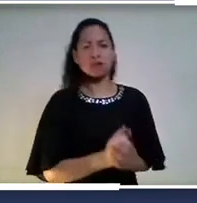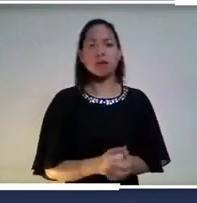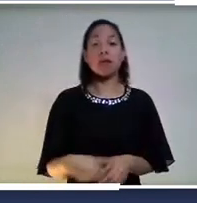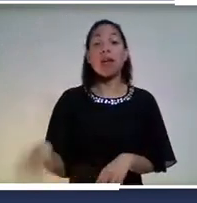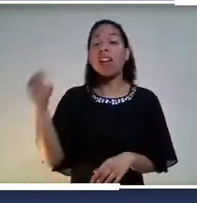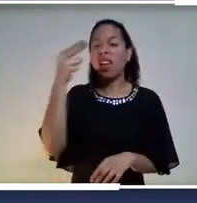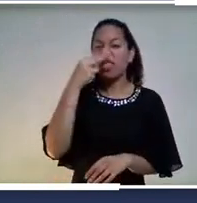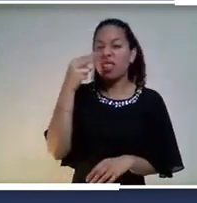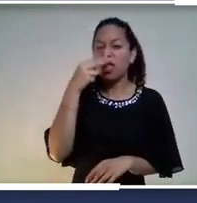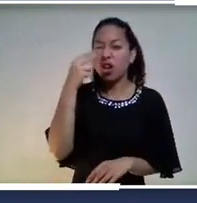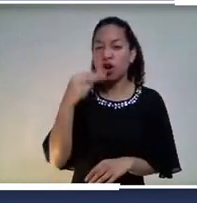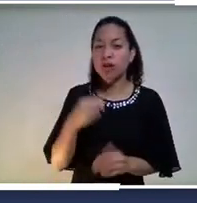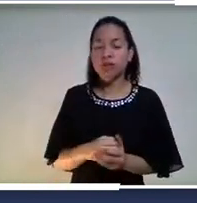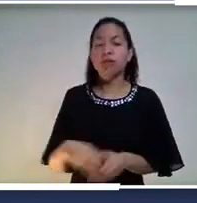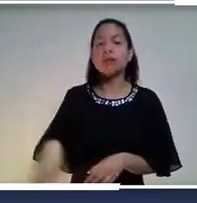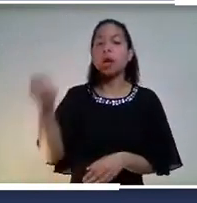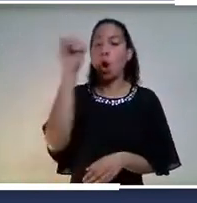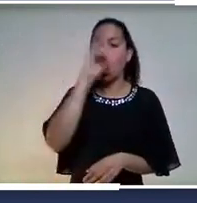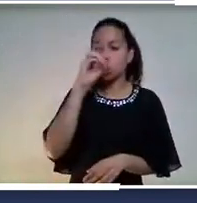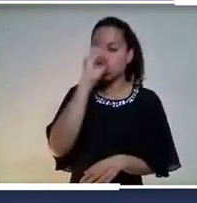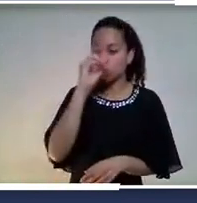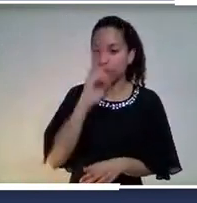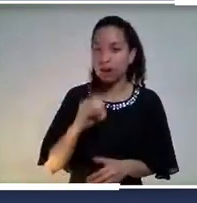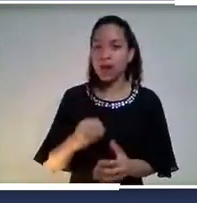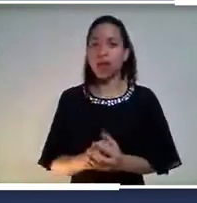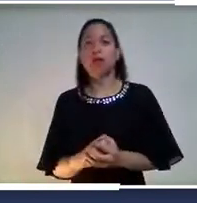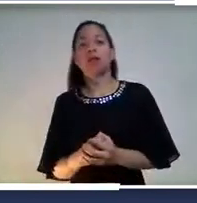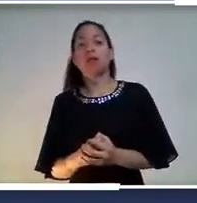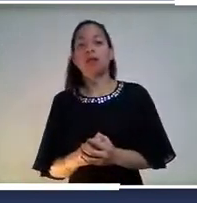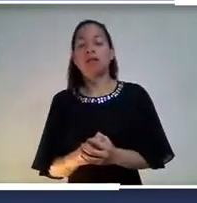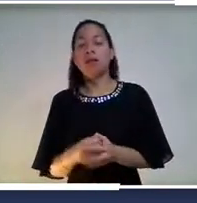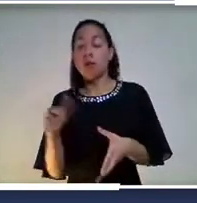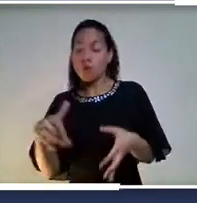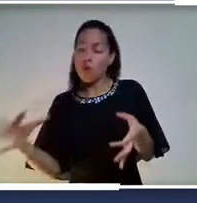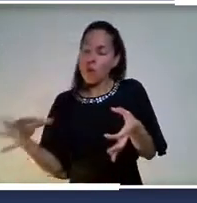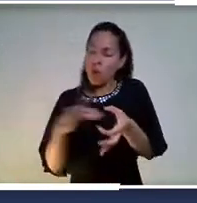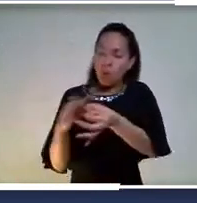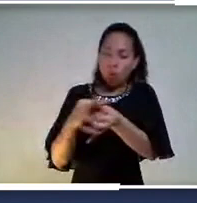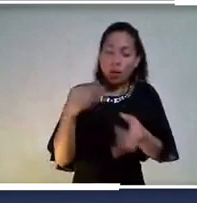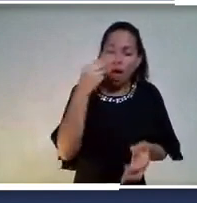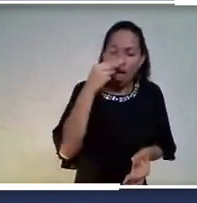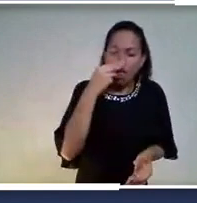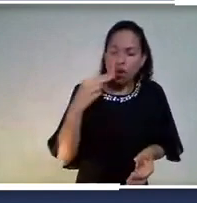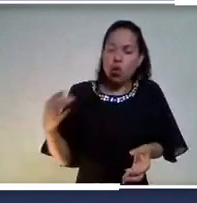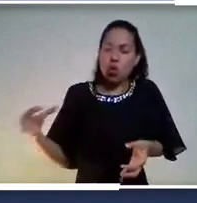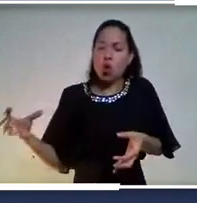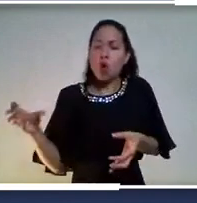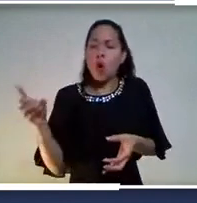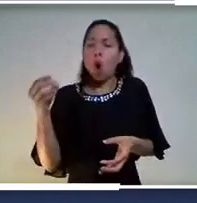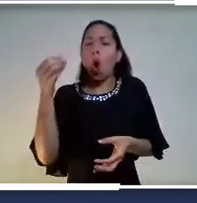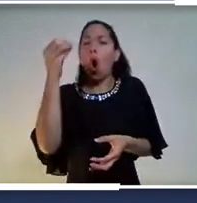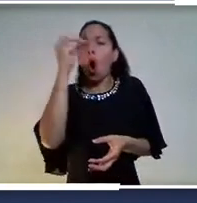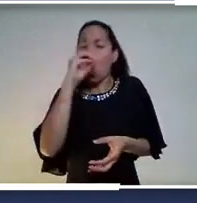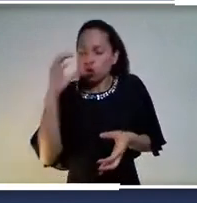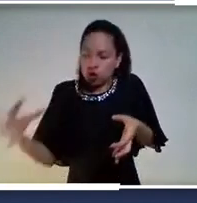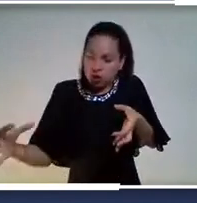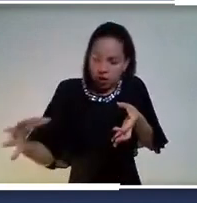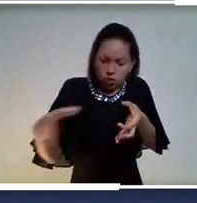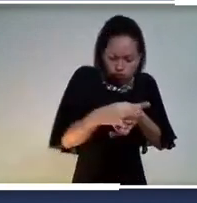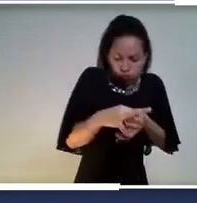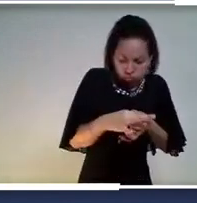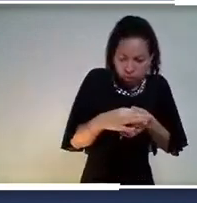hidrógeno verdad unidos inseparablemente por una corriente eléctrica dicen los científicos a 115 grados